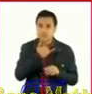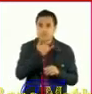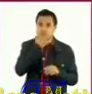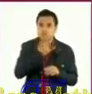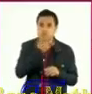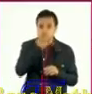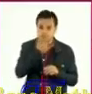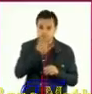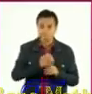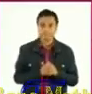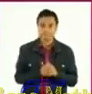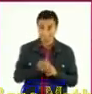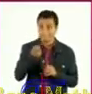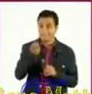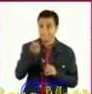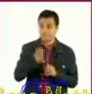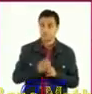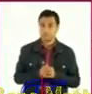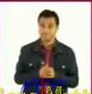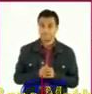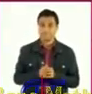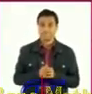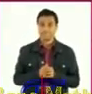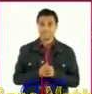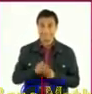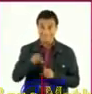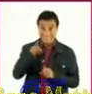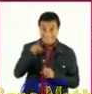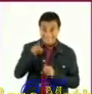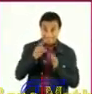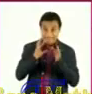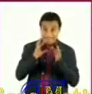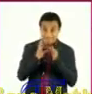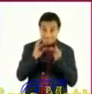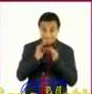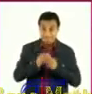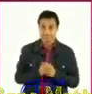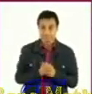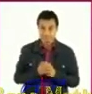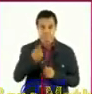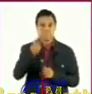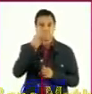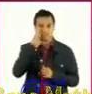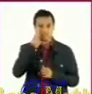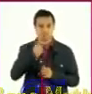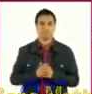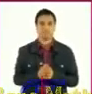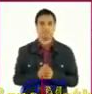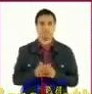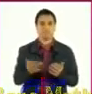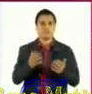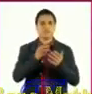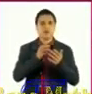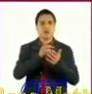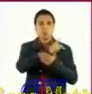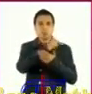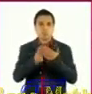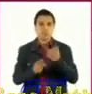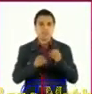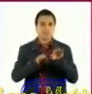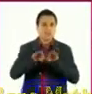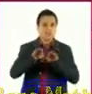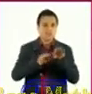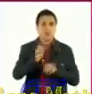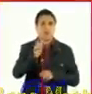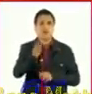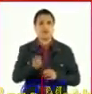adecuados. Exactamente. Y ahora que dices eso, ¿qué te parece si recordamos qué es un plan de trabajo y cuál